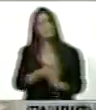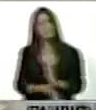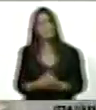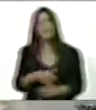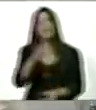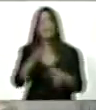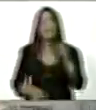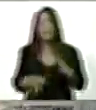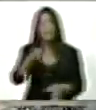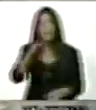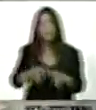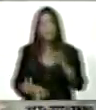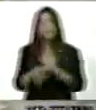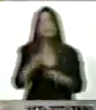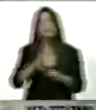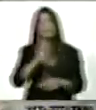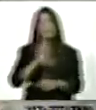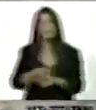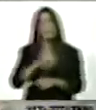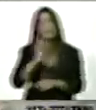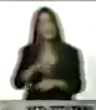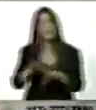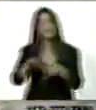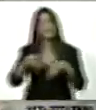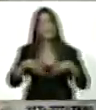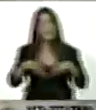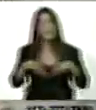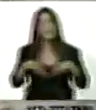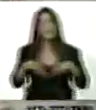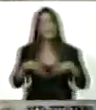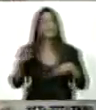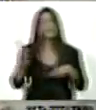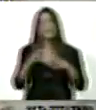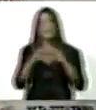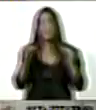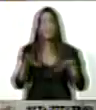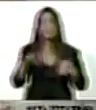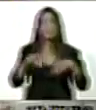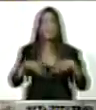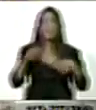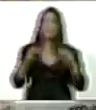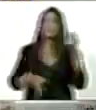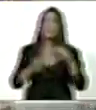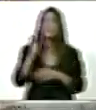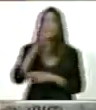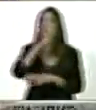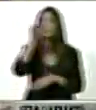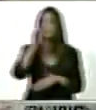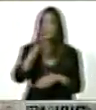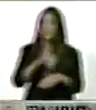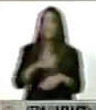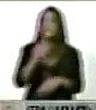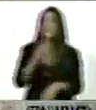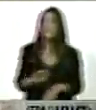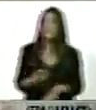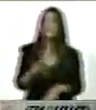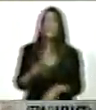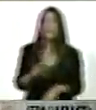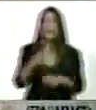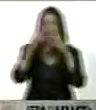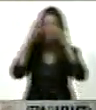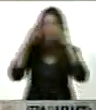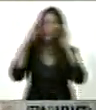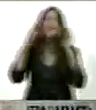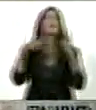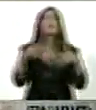de Justicia emitió una sentencia que debía ser acatada y fue acatada por la Asamblea Nacional. General Ramos Alup lo dijo en plenaria. Acatamos. ¿Qué